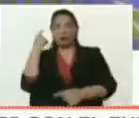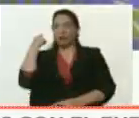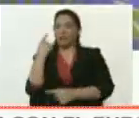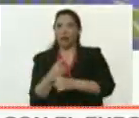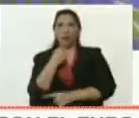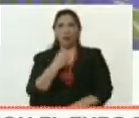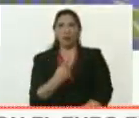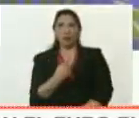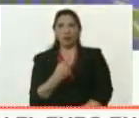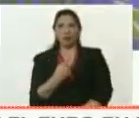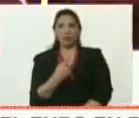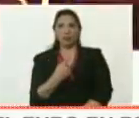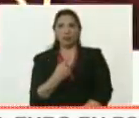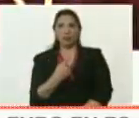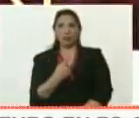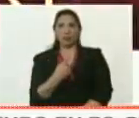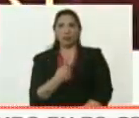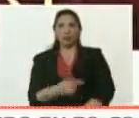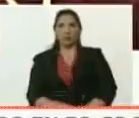decir...